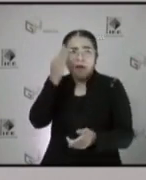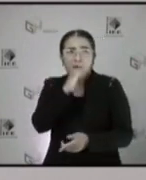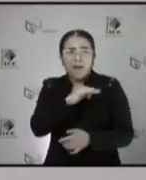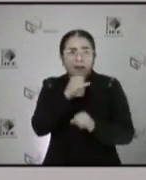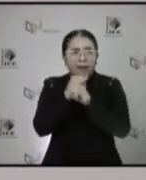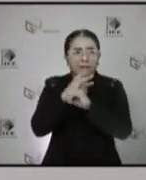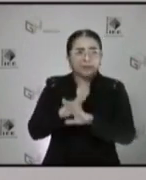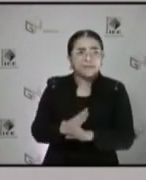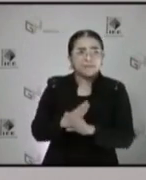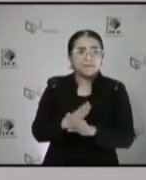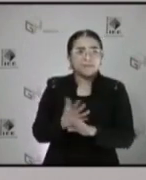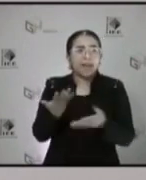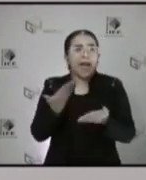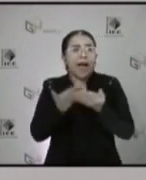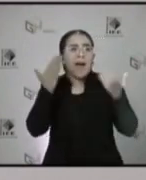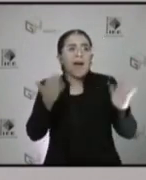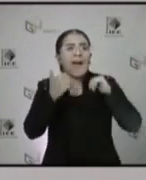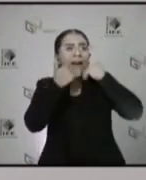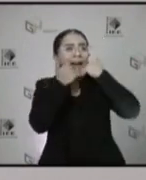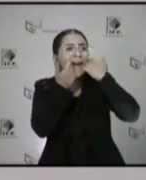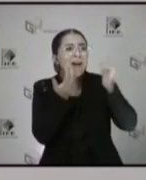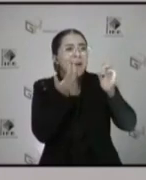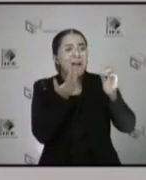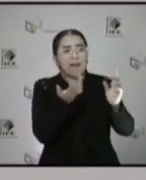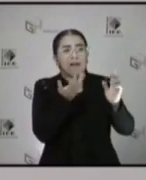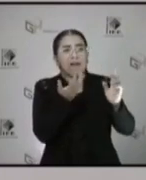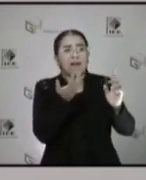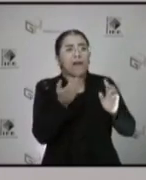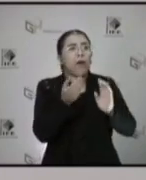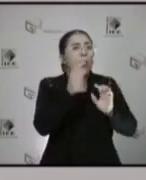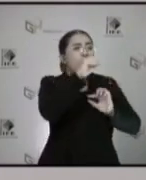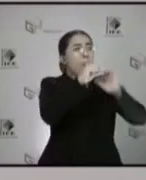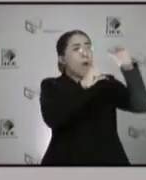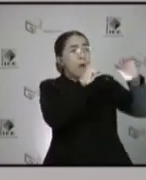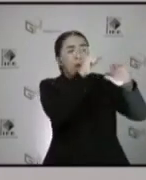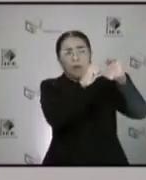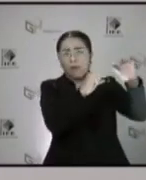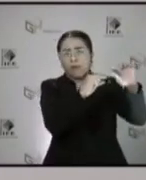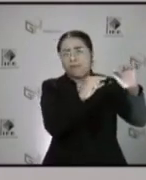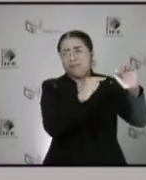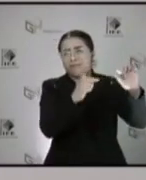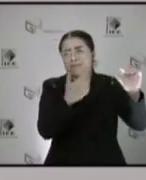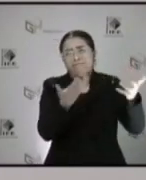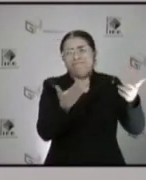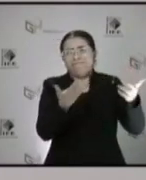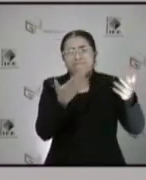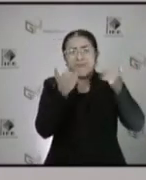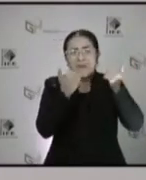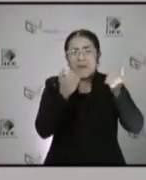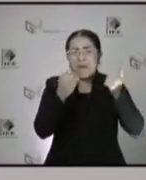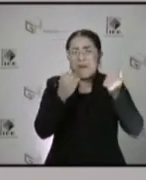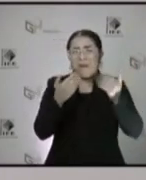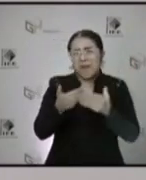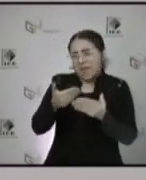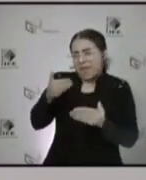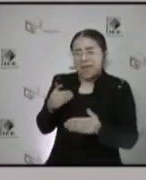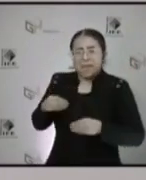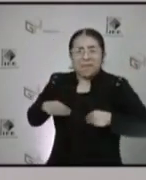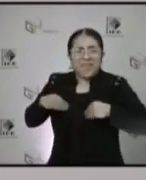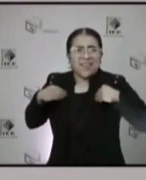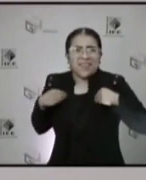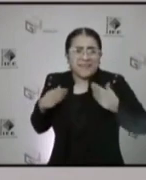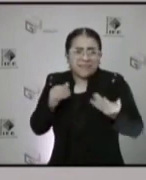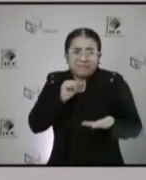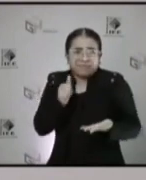quieren construir un capital político, que no lo han hecho en el transcurso de la vida. El autoelogio está bien, es